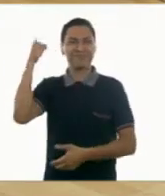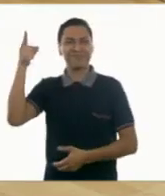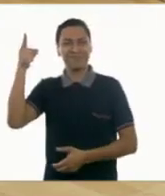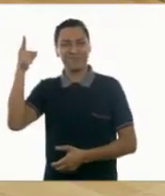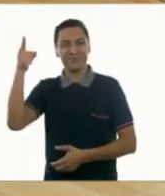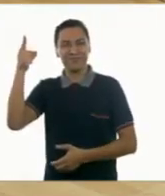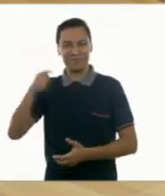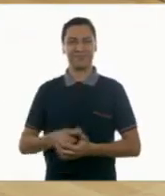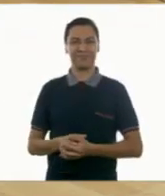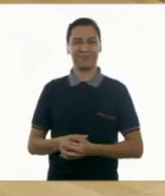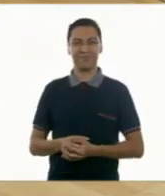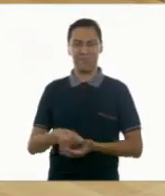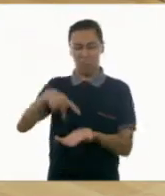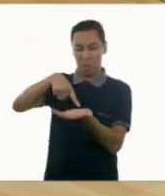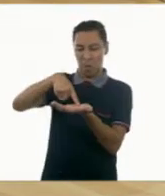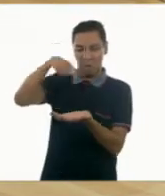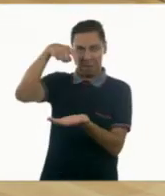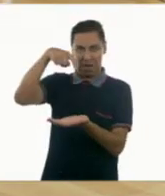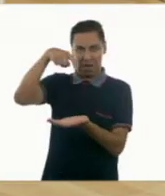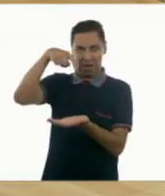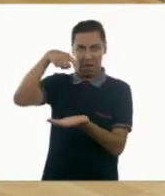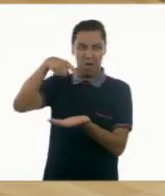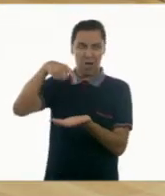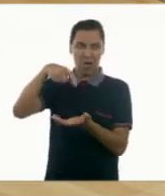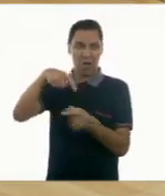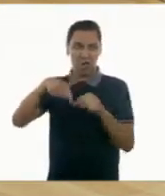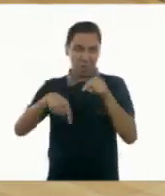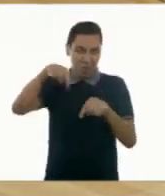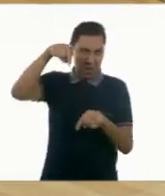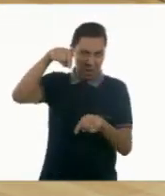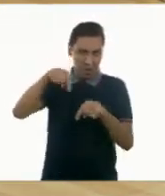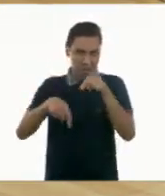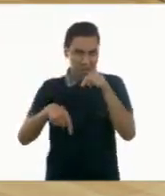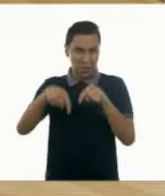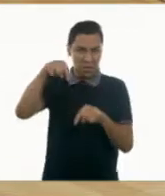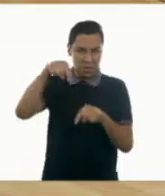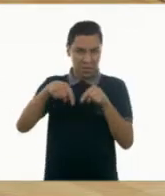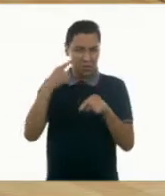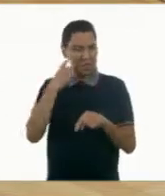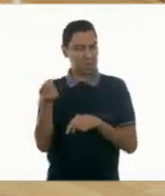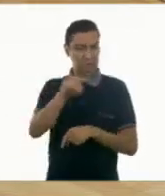Lo puedes hacer con un pie o con el otro.